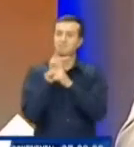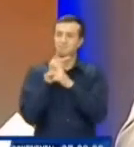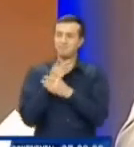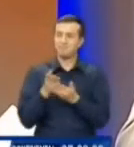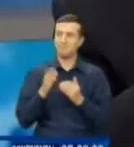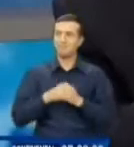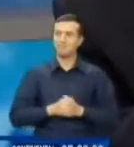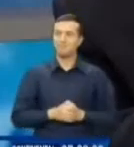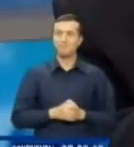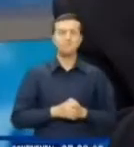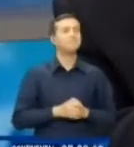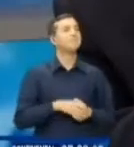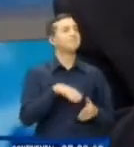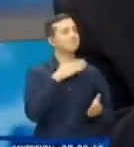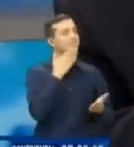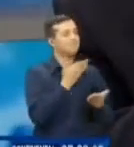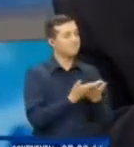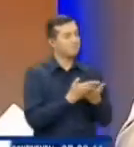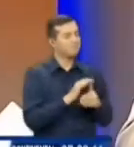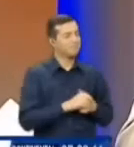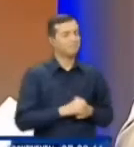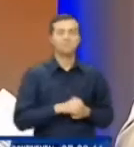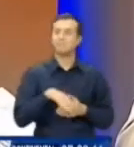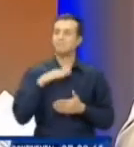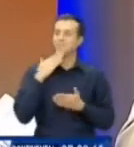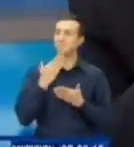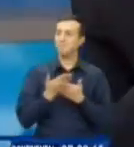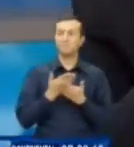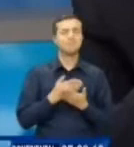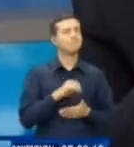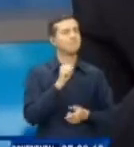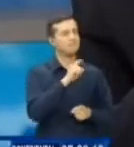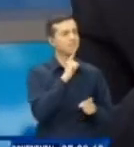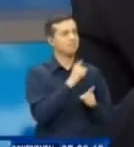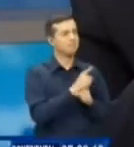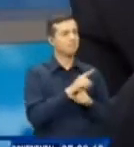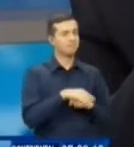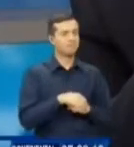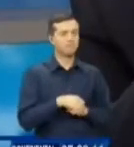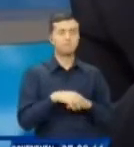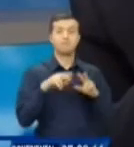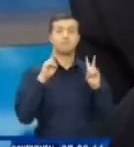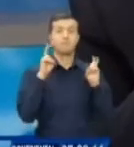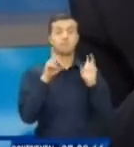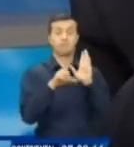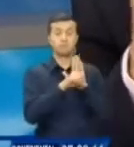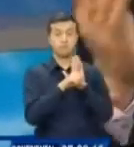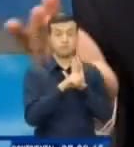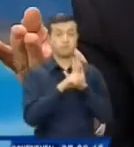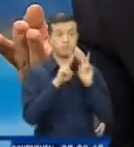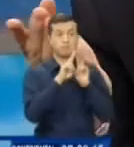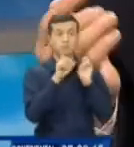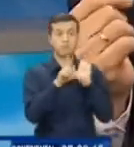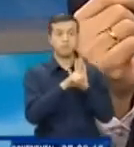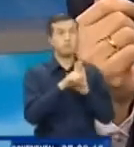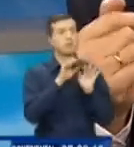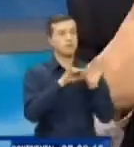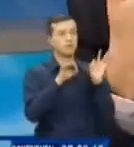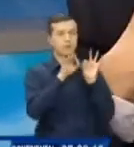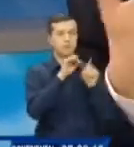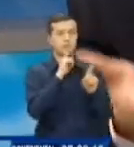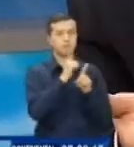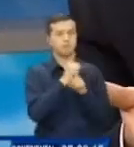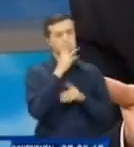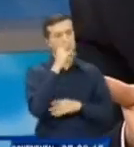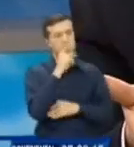productiva alexandra ocles muchas gracias y por cierto el tema de una ley puede ser importante